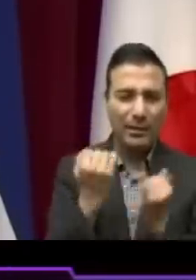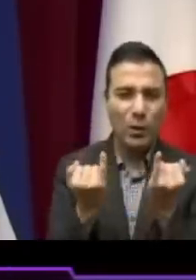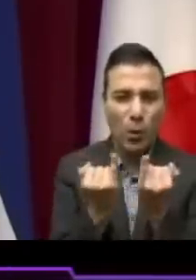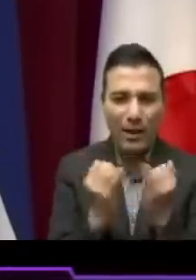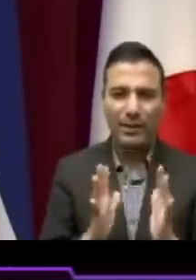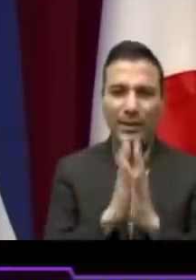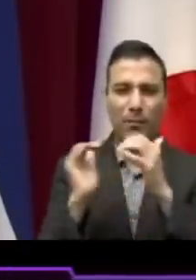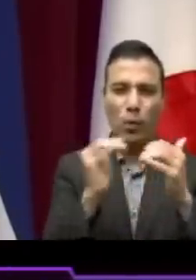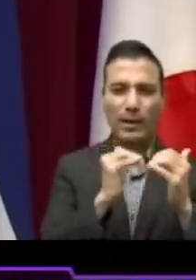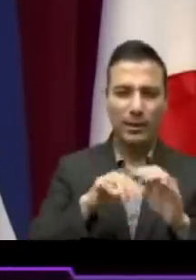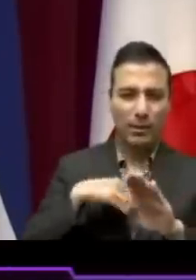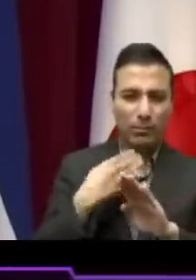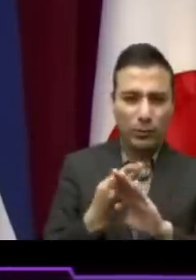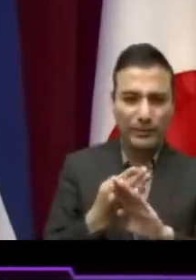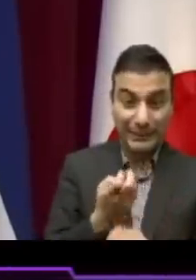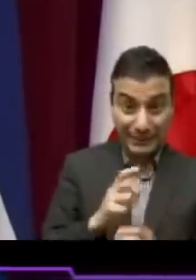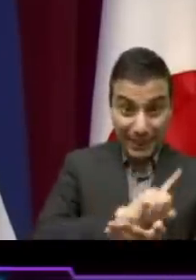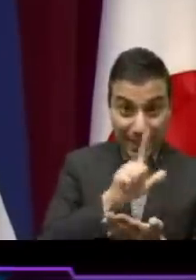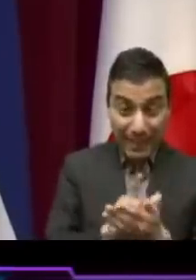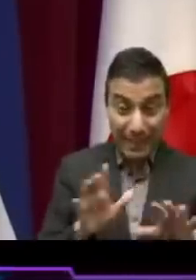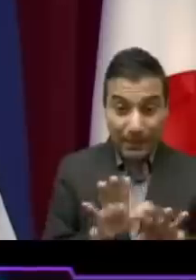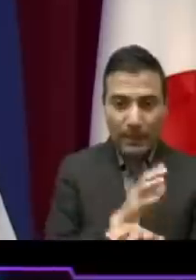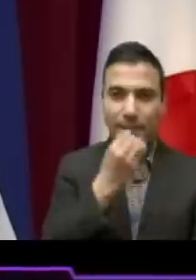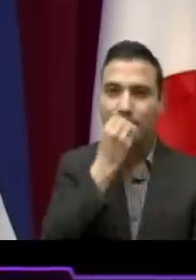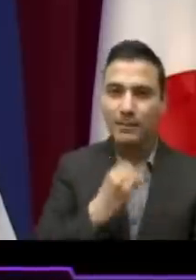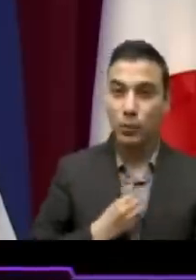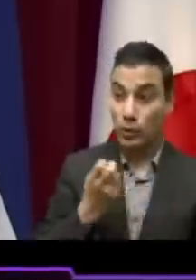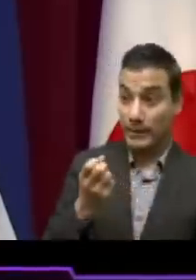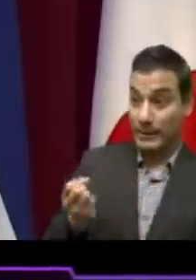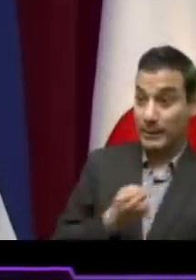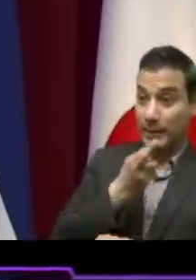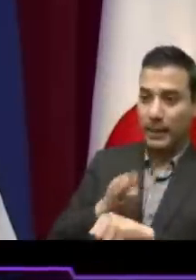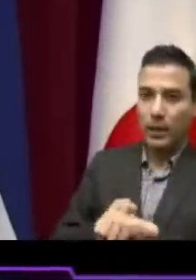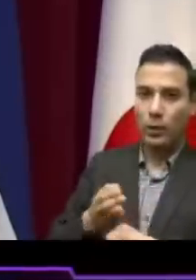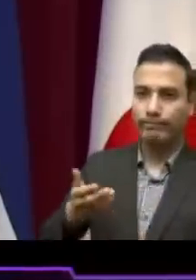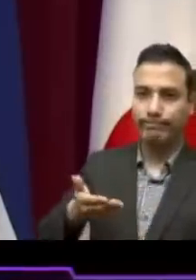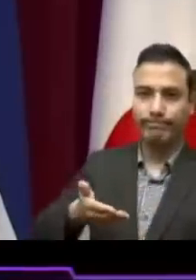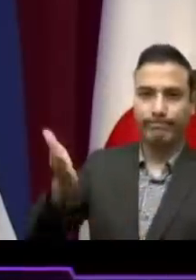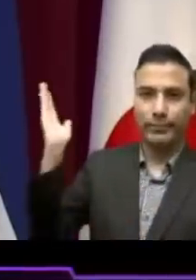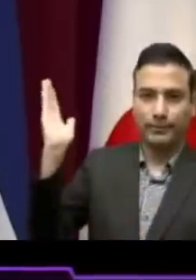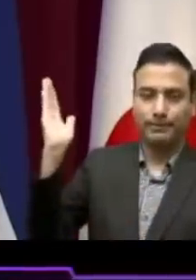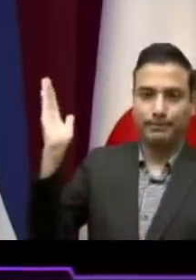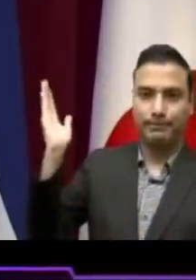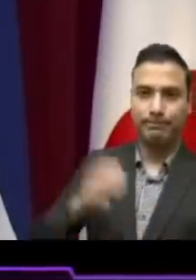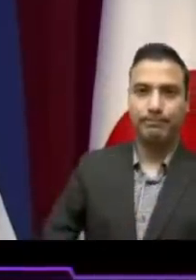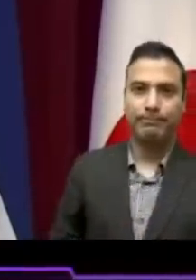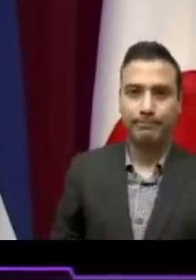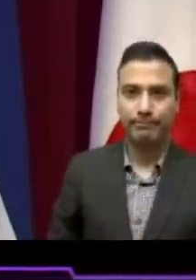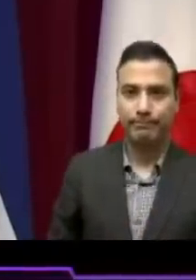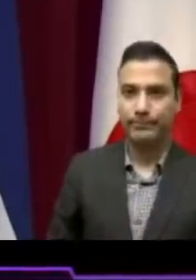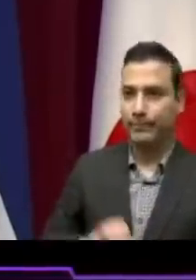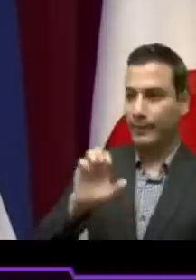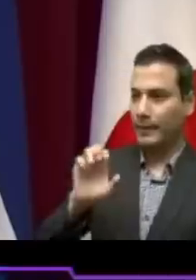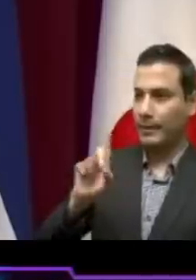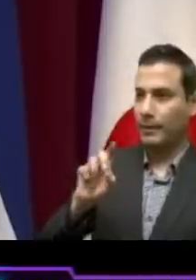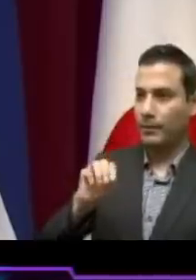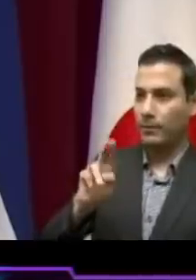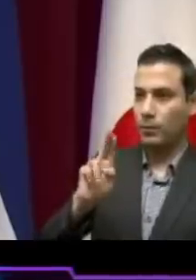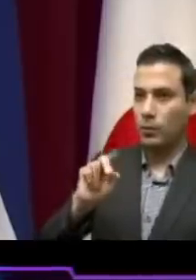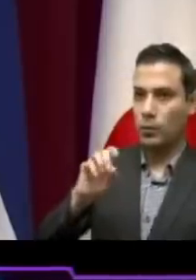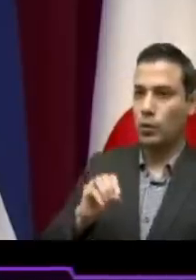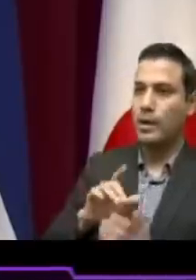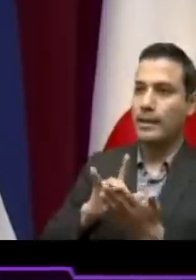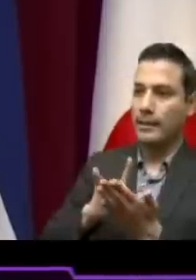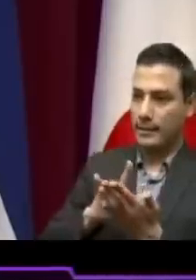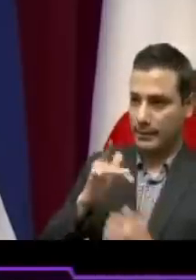será despedido será cesado Gracias Edmundo en este espacio todavía